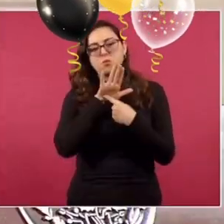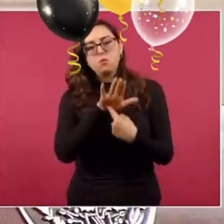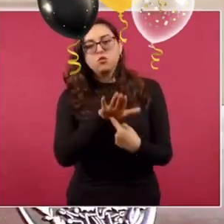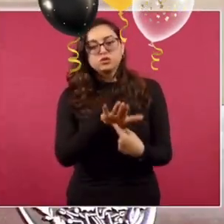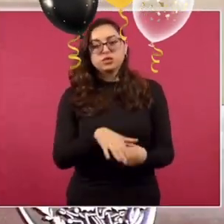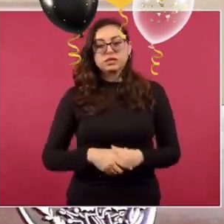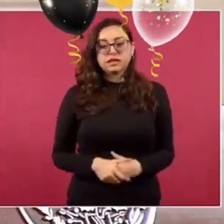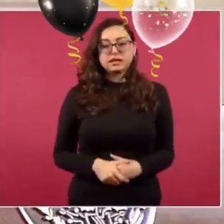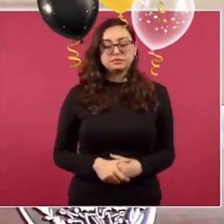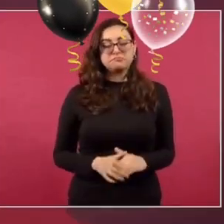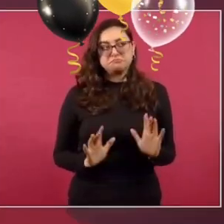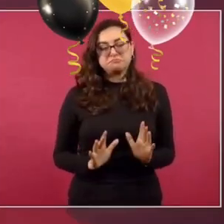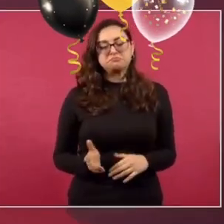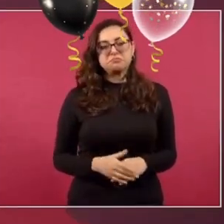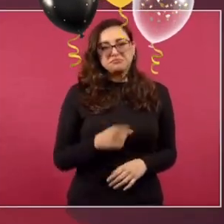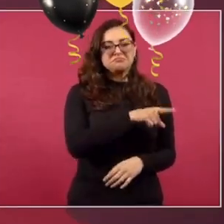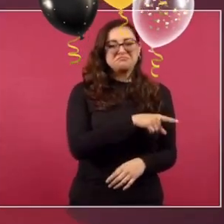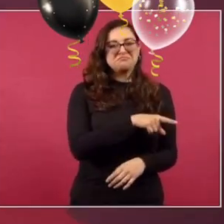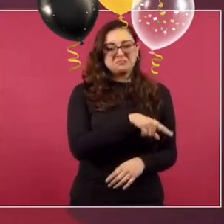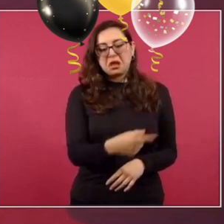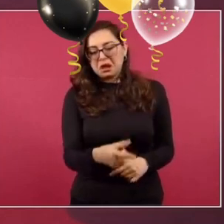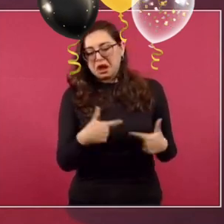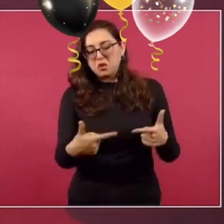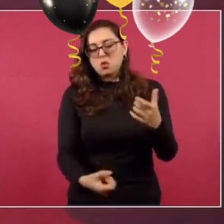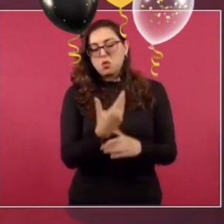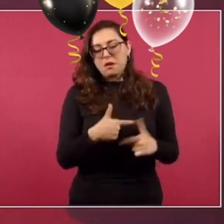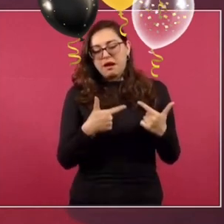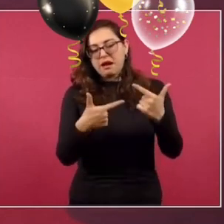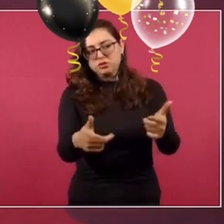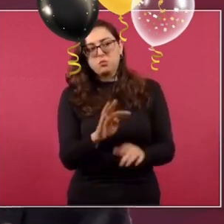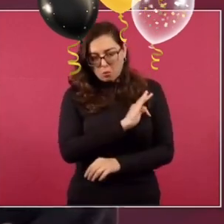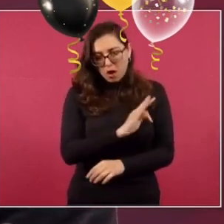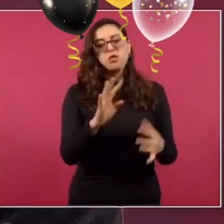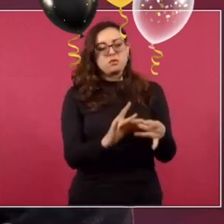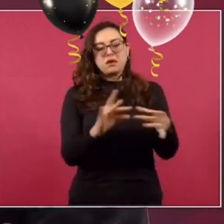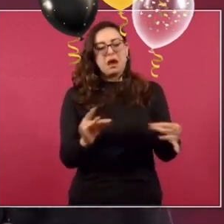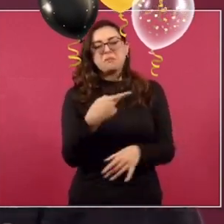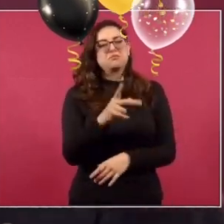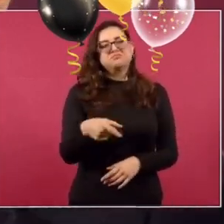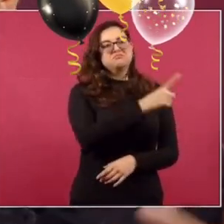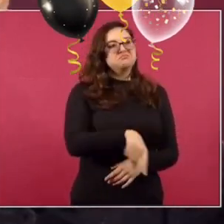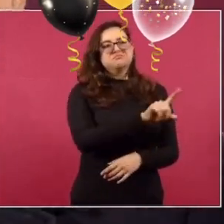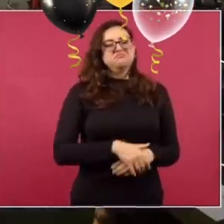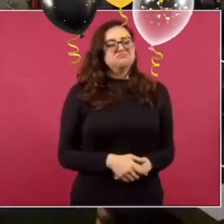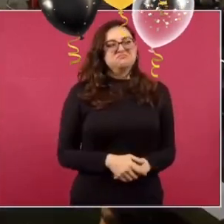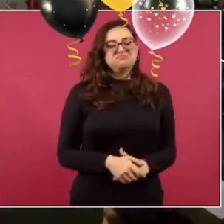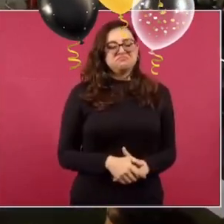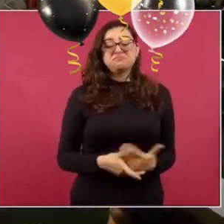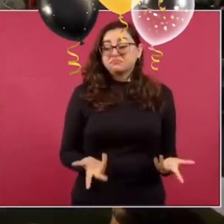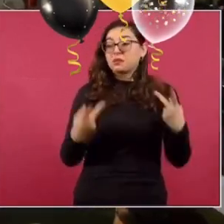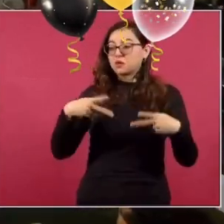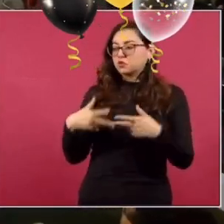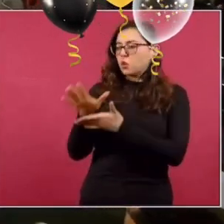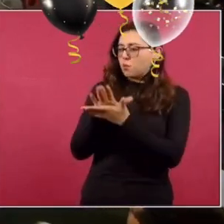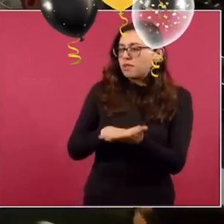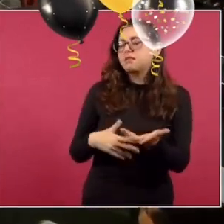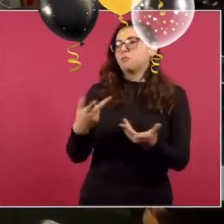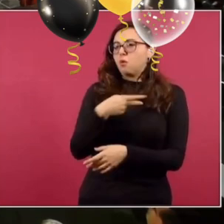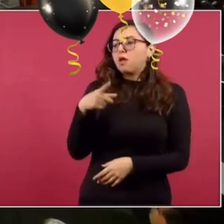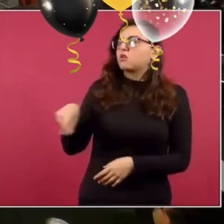Y sí le dije a la gente humilde, a la gente que le cuesta más trabajo obtener información, les dedico mucho tiempo. Pero ya en tu